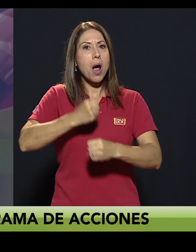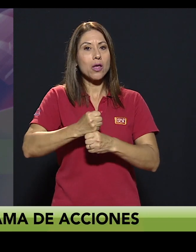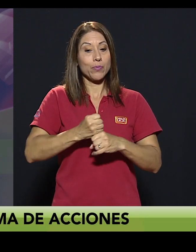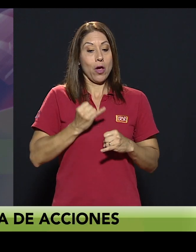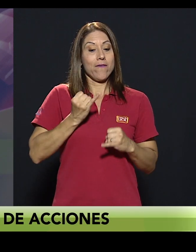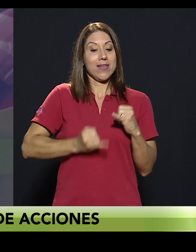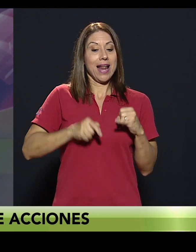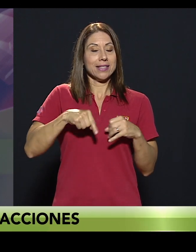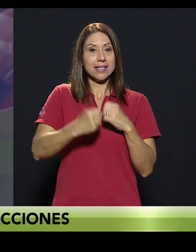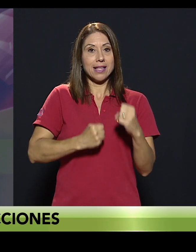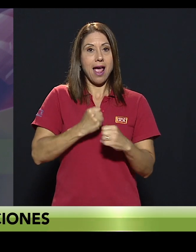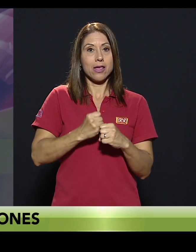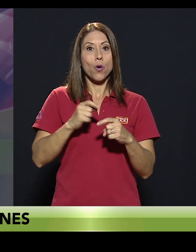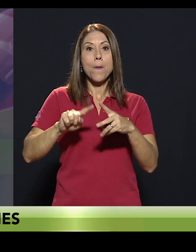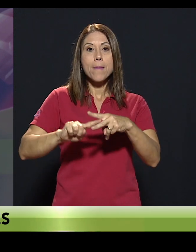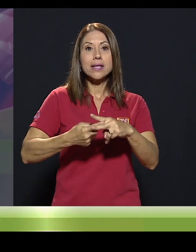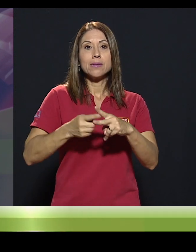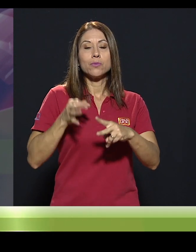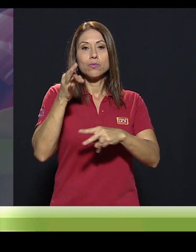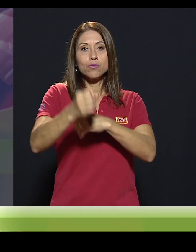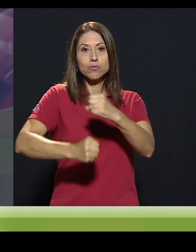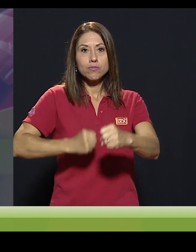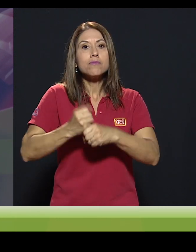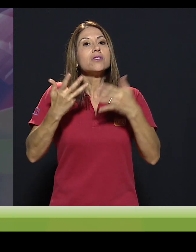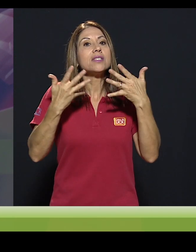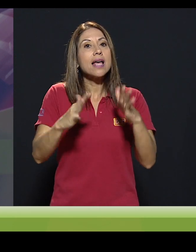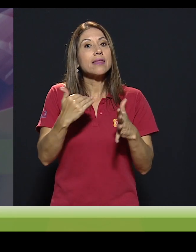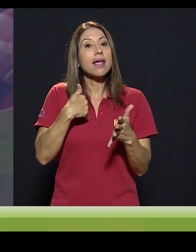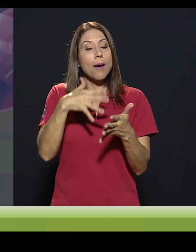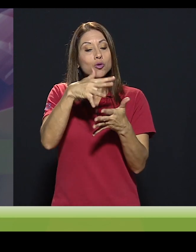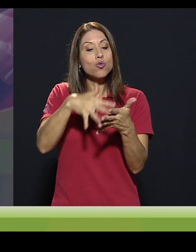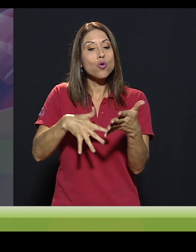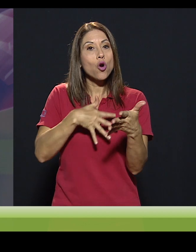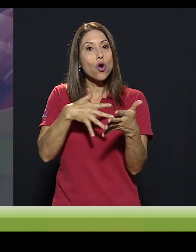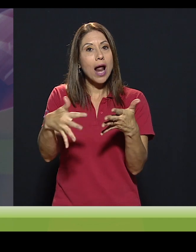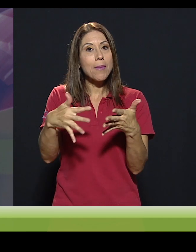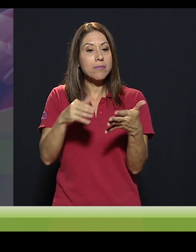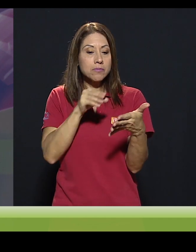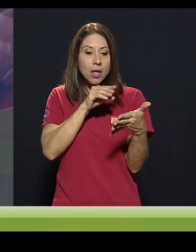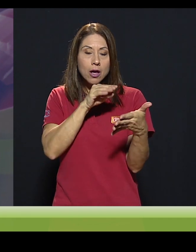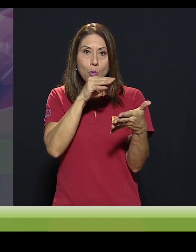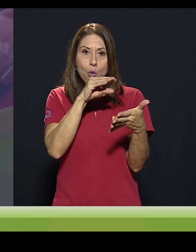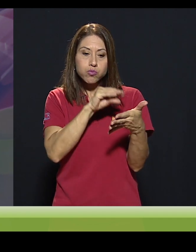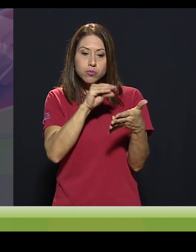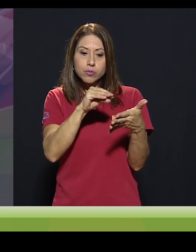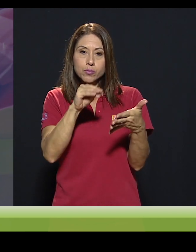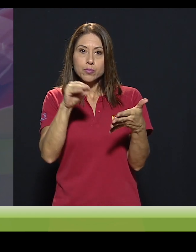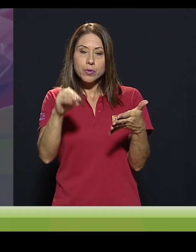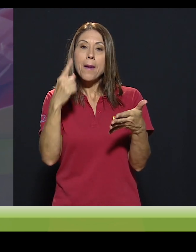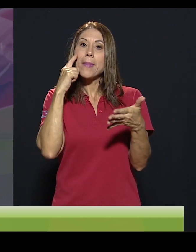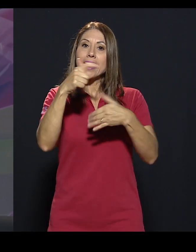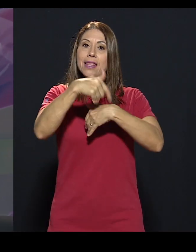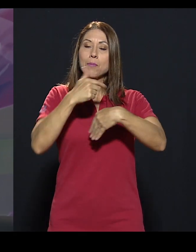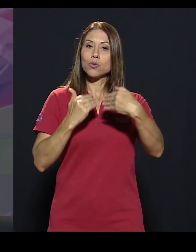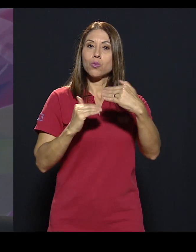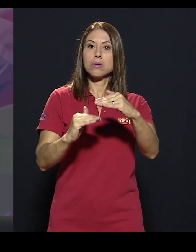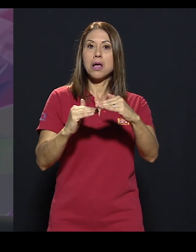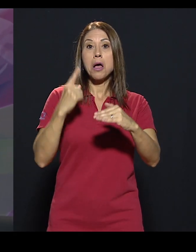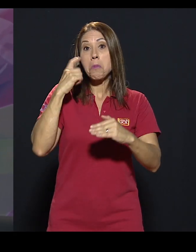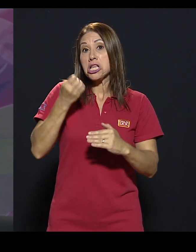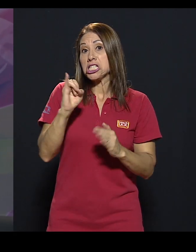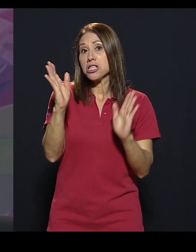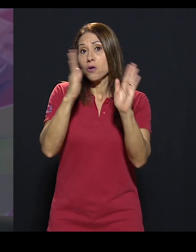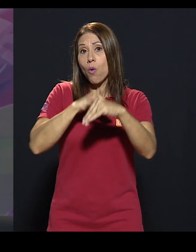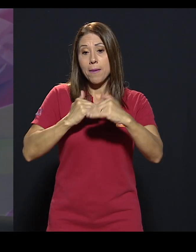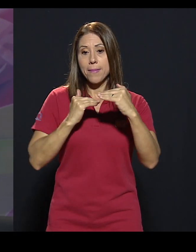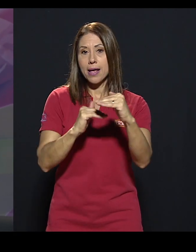finales del año, principios del otro, tengamos un cronograma, porque esto sin plazos es muy difícil de poderlo, ¿verdad? Como